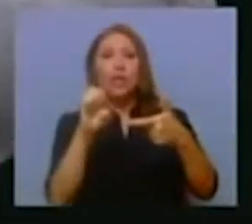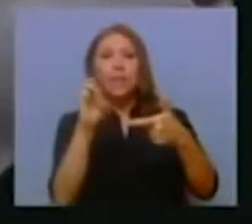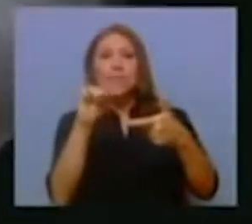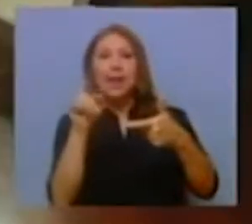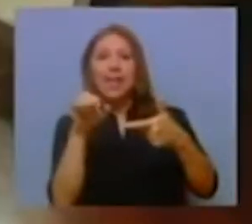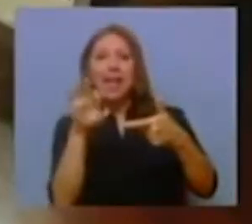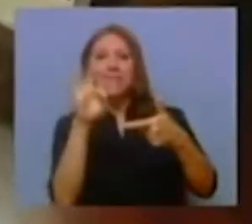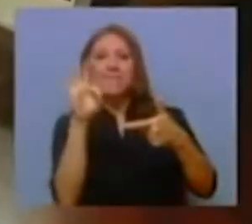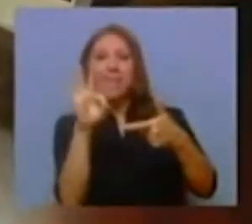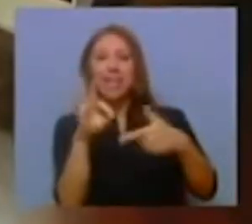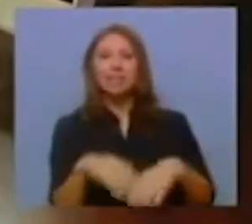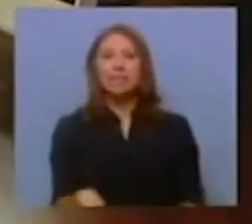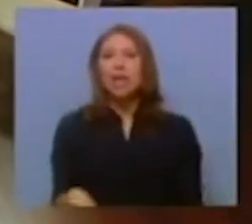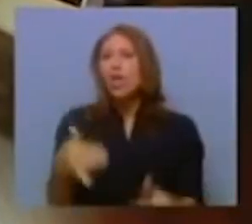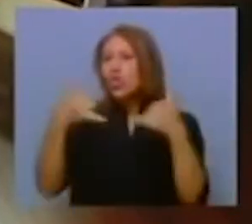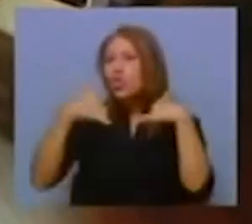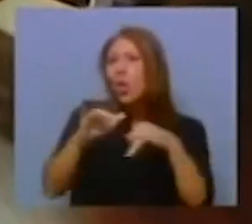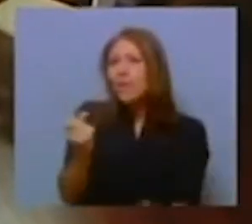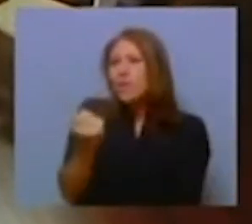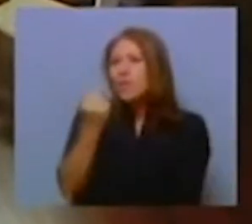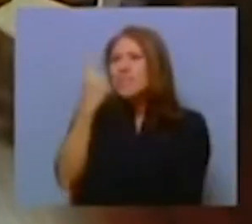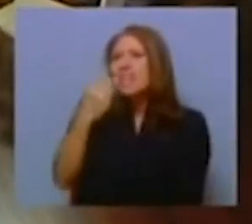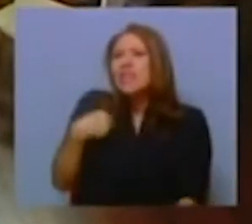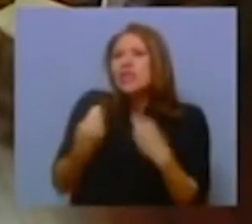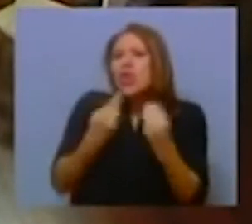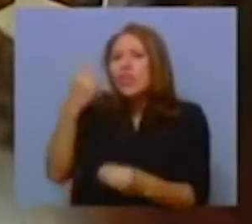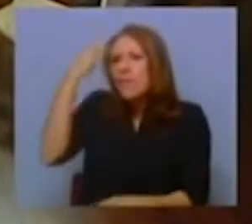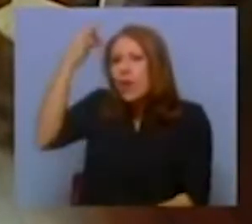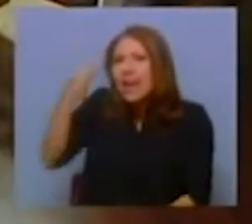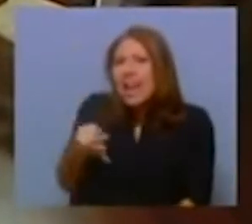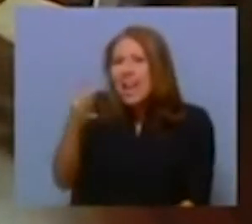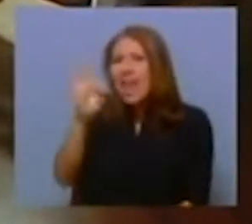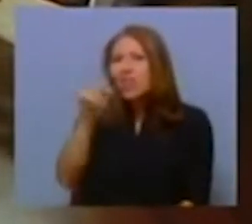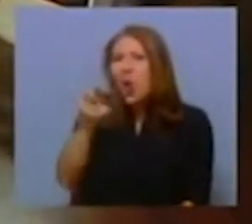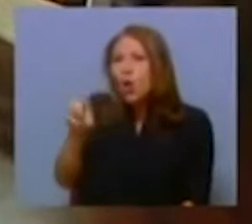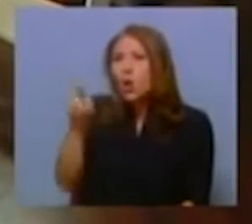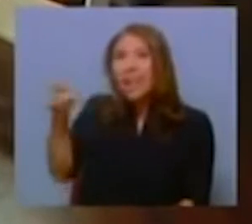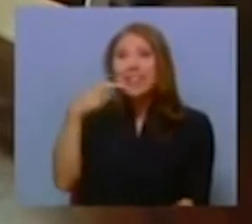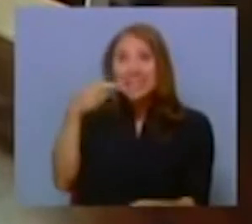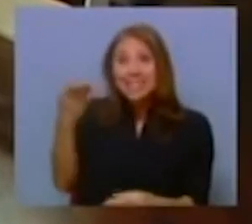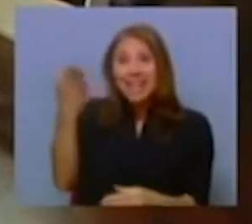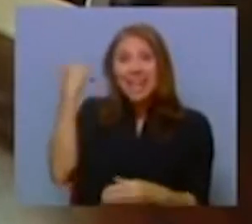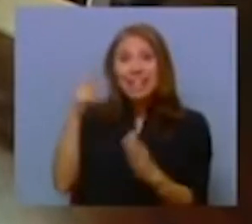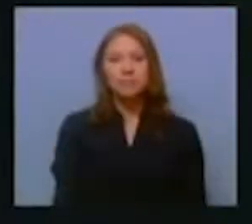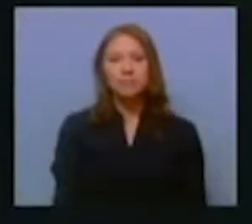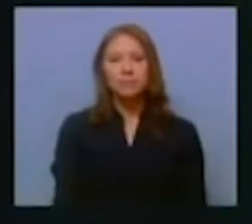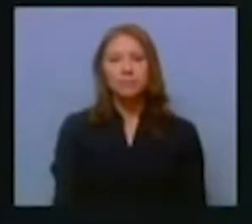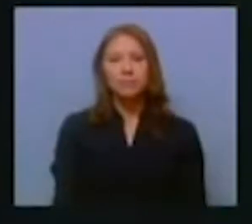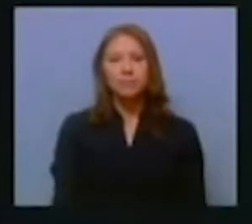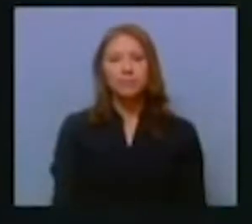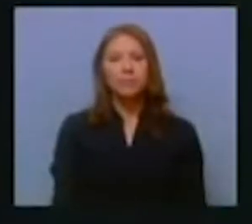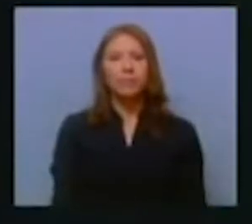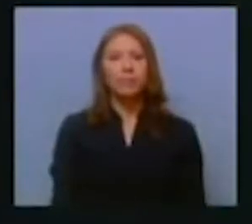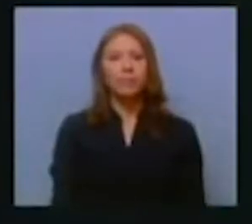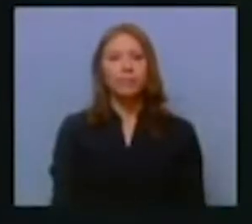Todavía no entiendo cuál es el Toño que tengo que creerle. Toño dice que se fue en el 2004 por corrupción. El